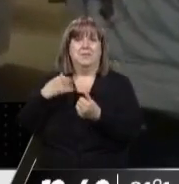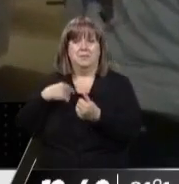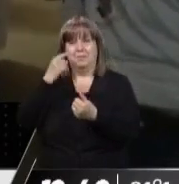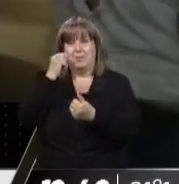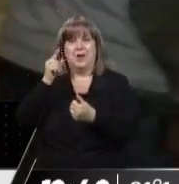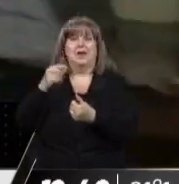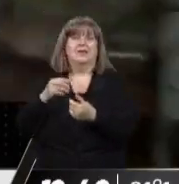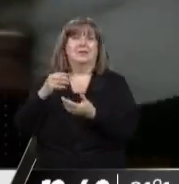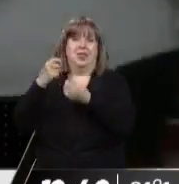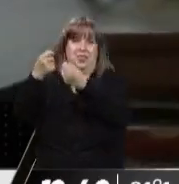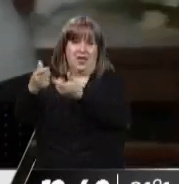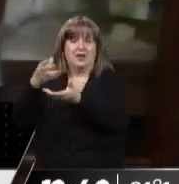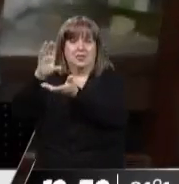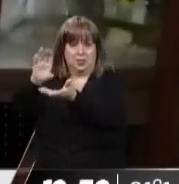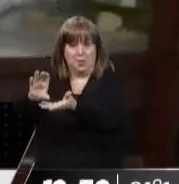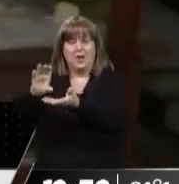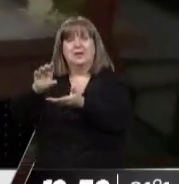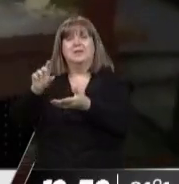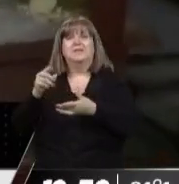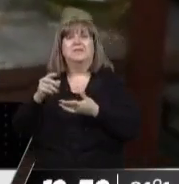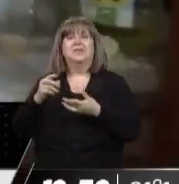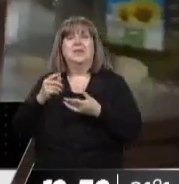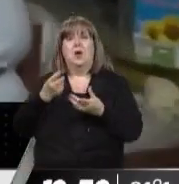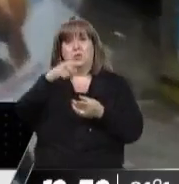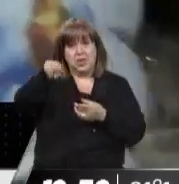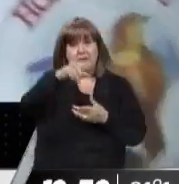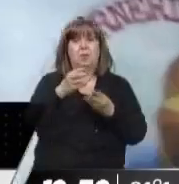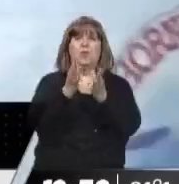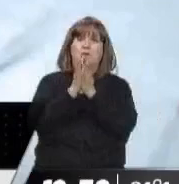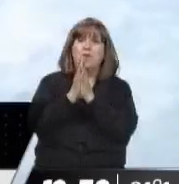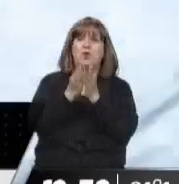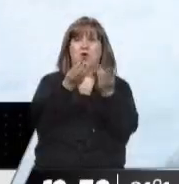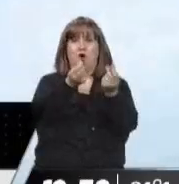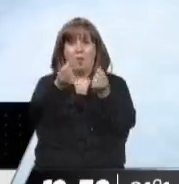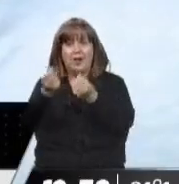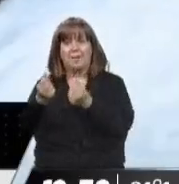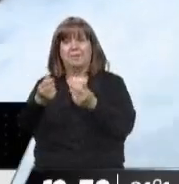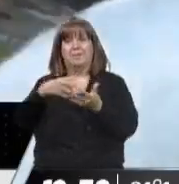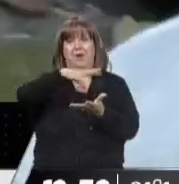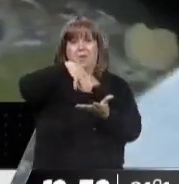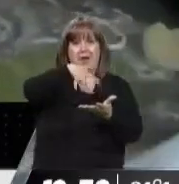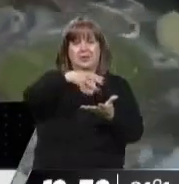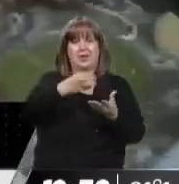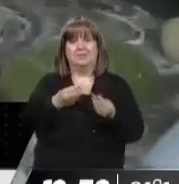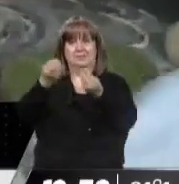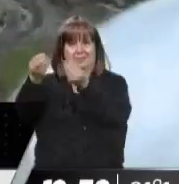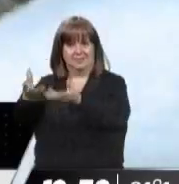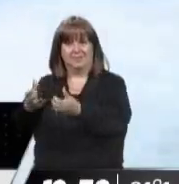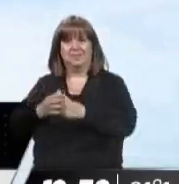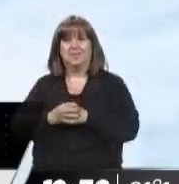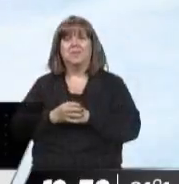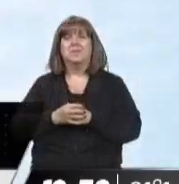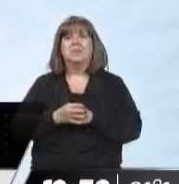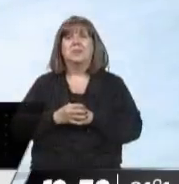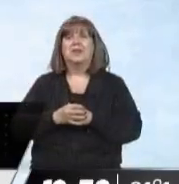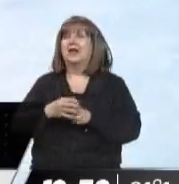solidaridad de la gente para que compre estas pastas. Y bueno, y que ayuden a Beni, que para nosotros es lo más importante. Bueno, estoy cerrando, pero quiero